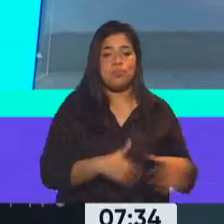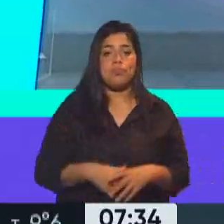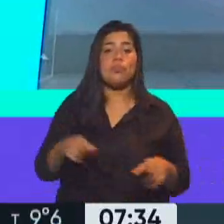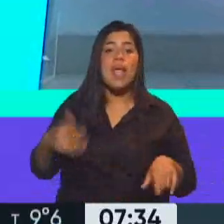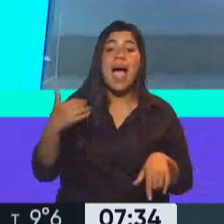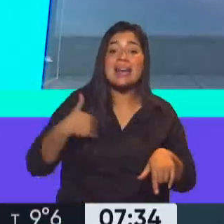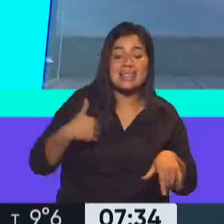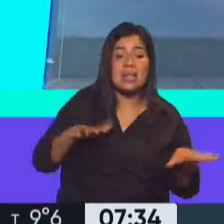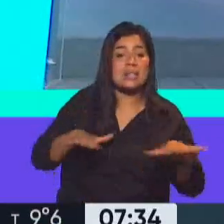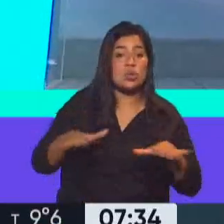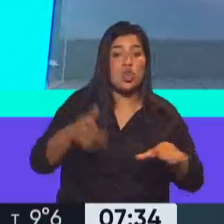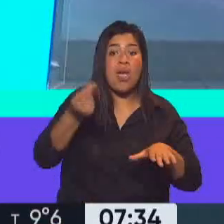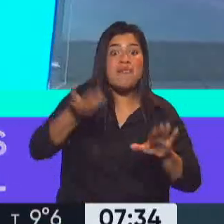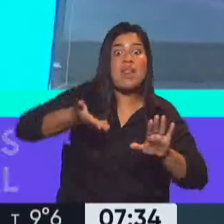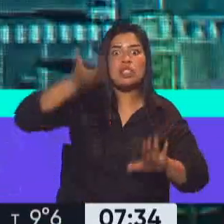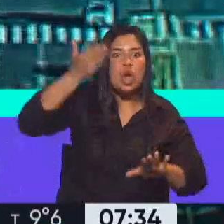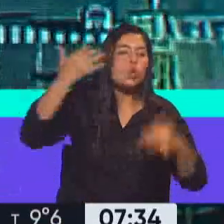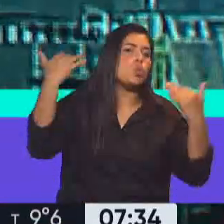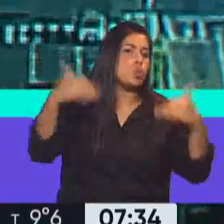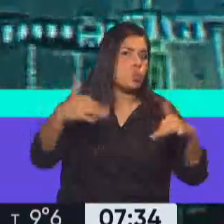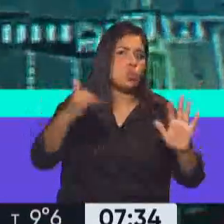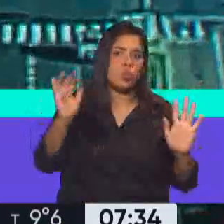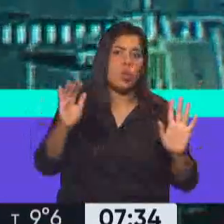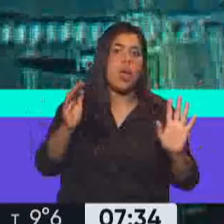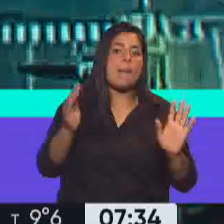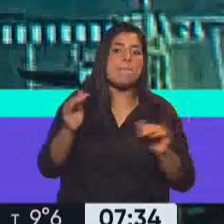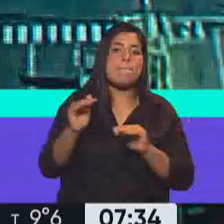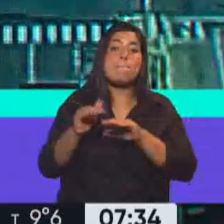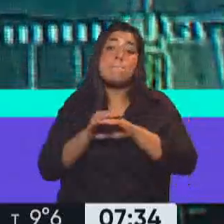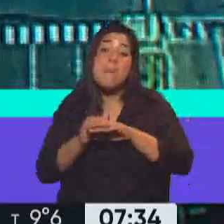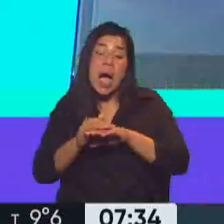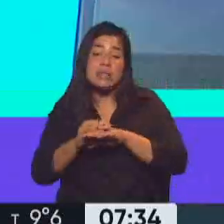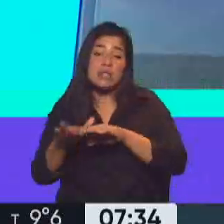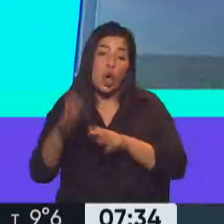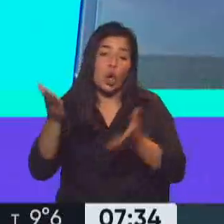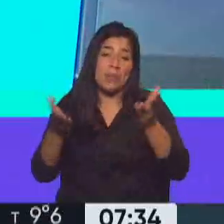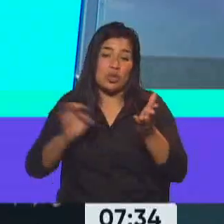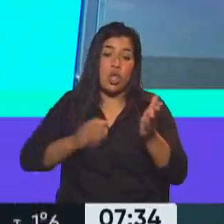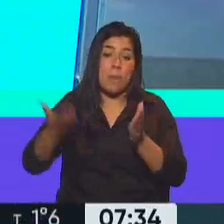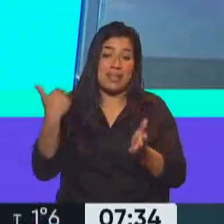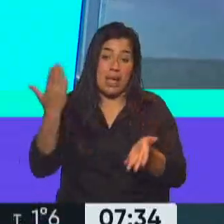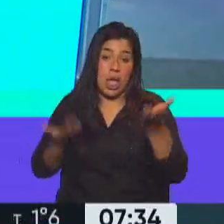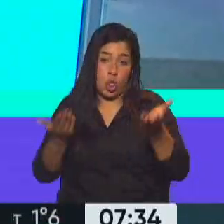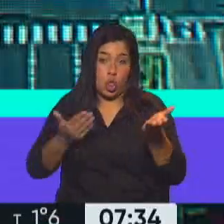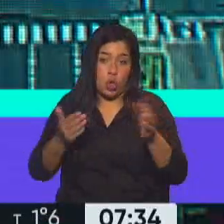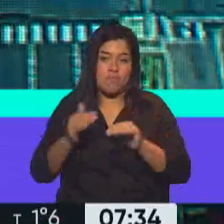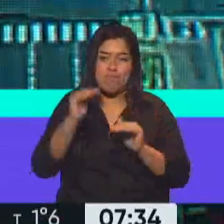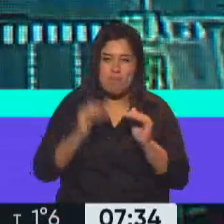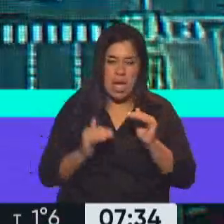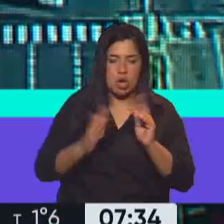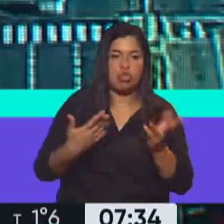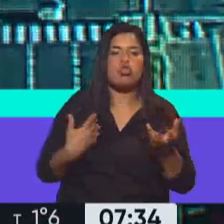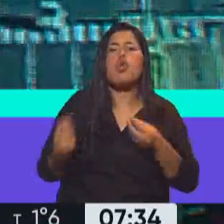estamos mínimo un 45, un 50% abajo de lo que era el año pasado por la inflación que hay en la República Argentina. ¿Cómo va a ser sin